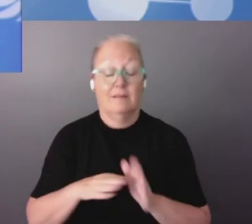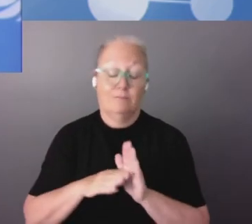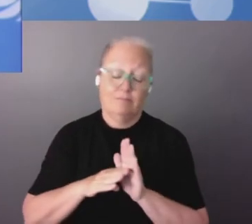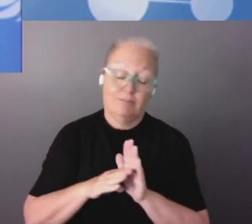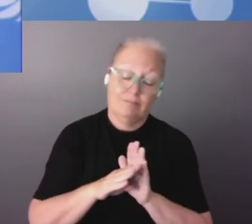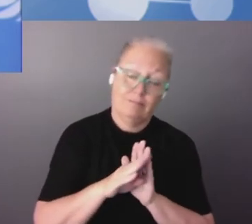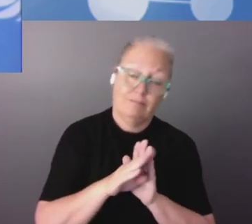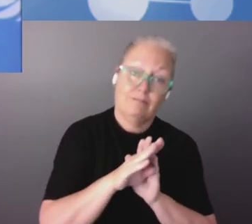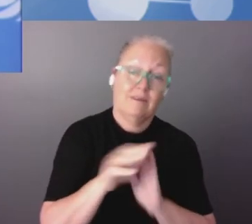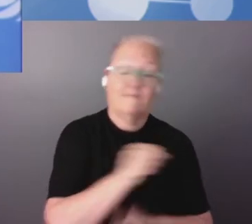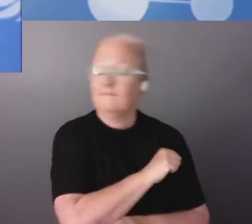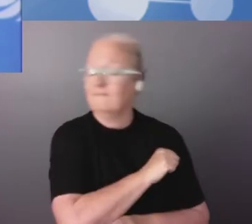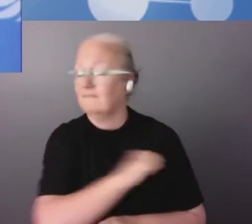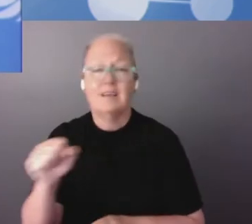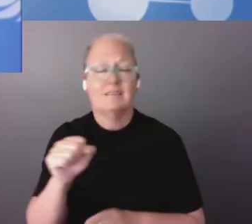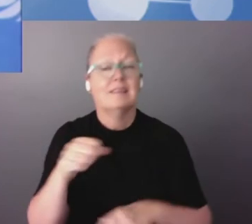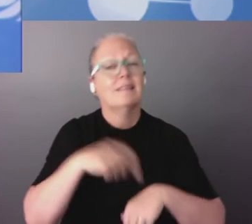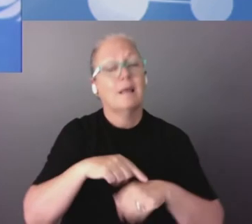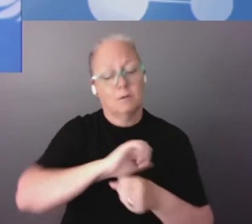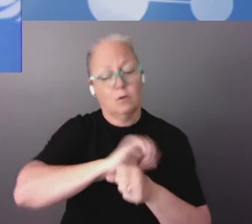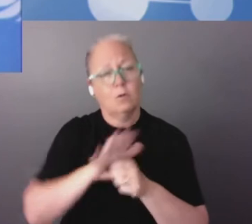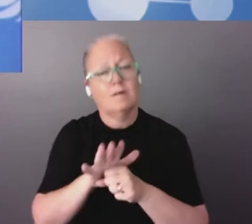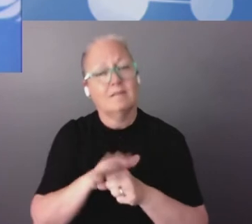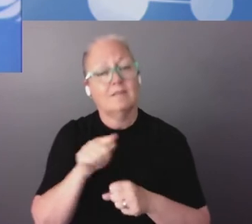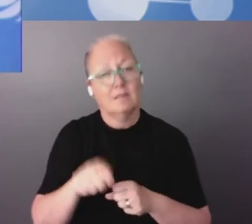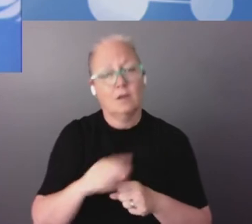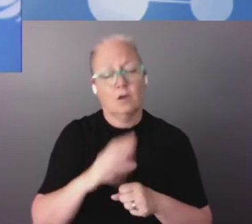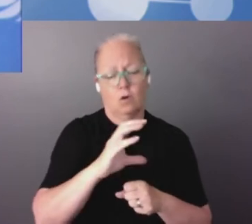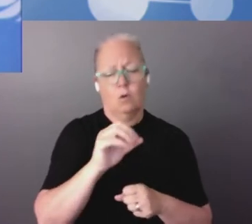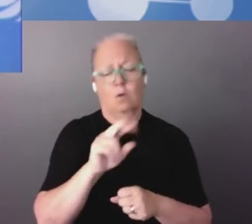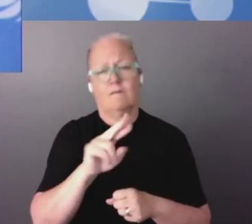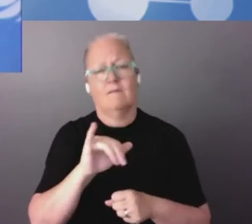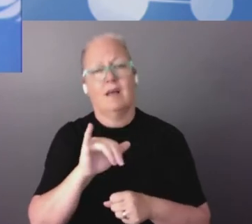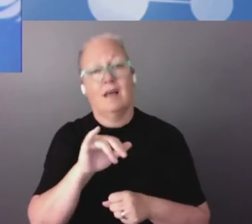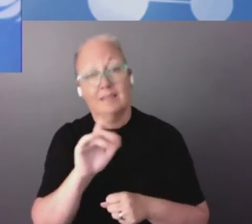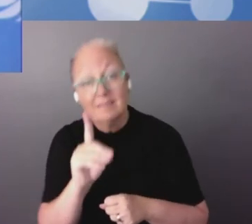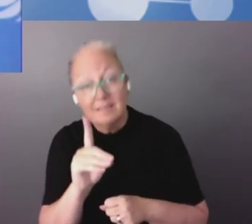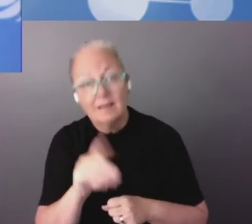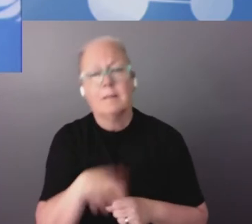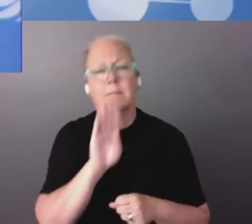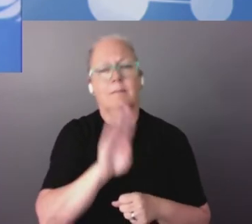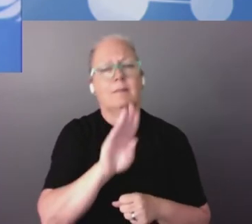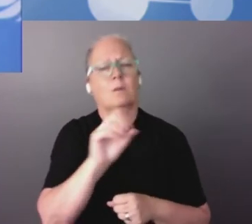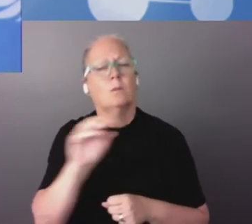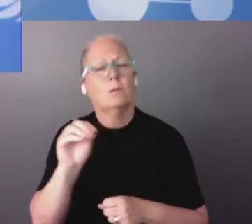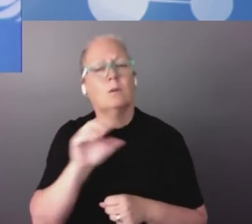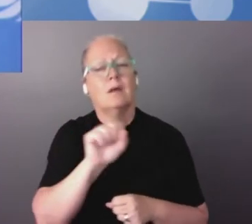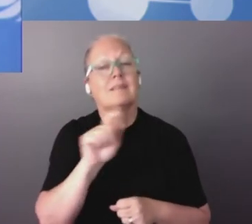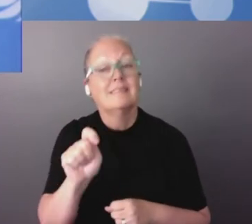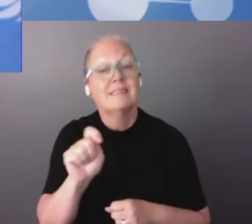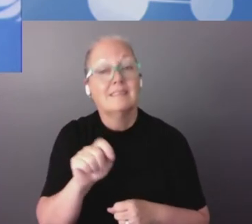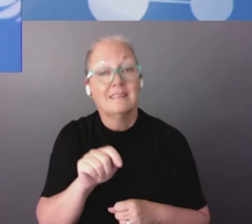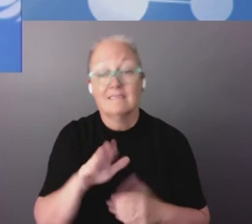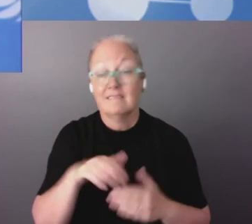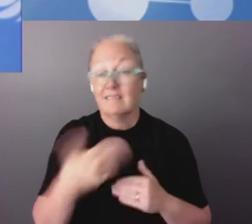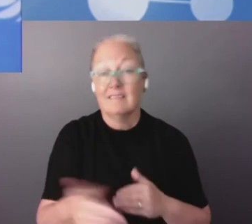es un llamamiento a la acción. Se trata de que podamos aumentar la